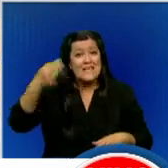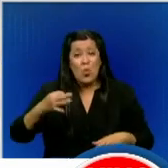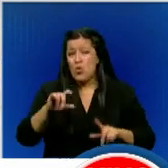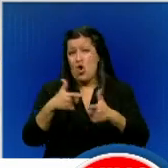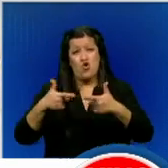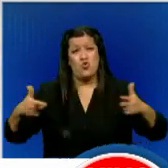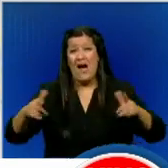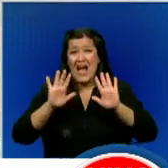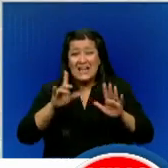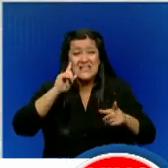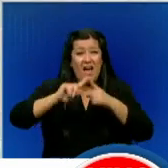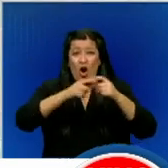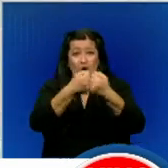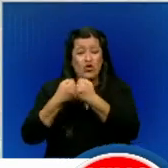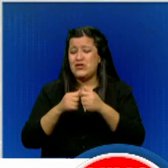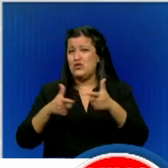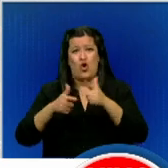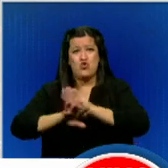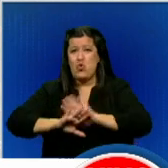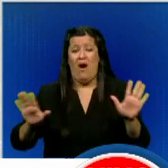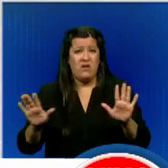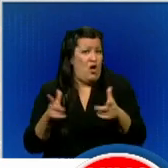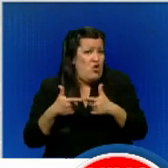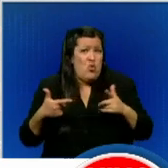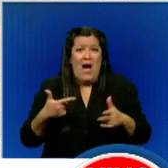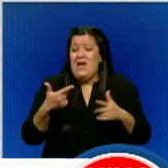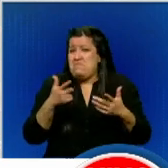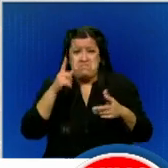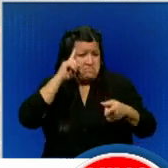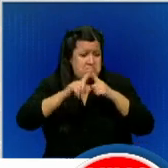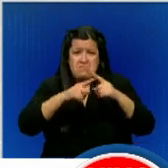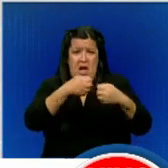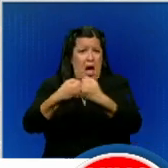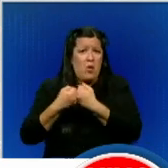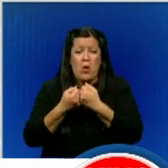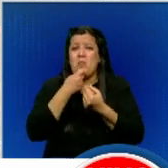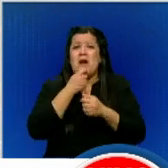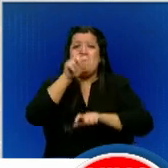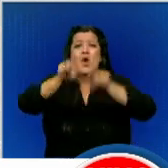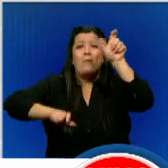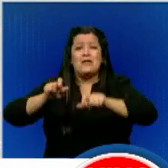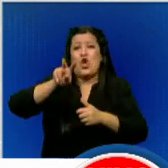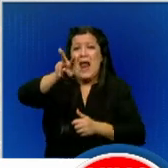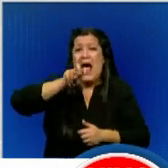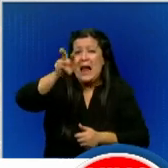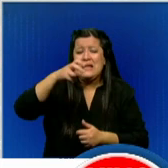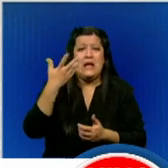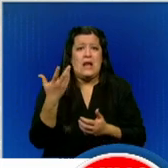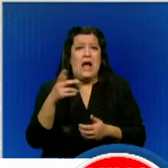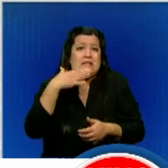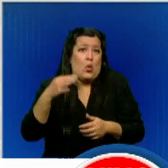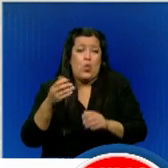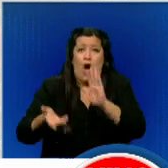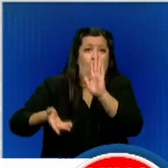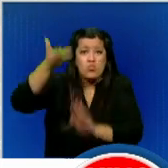existe tal consenso señor presidente no hay consenso por parte de los inquilinos que verán reflejados en sus aumentos